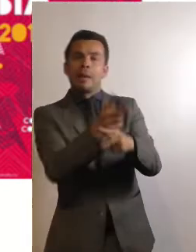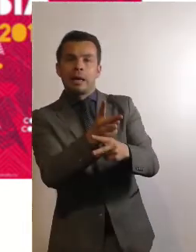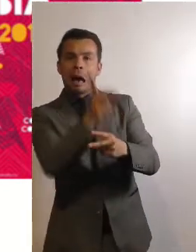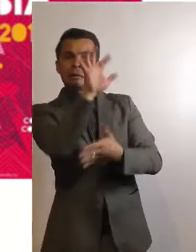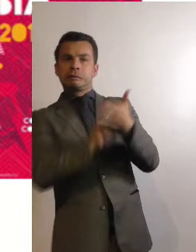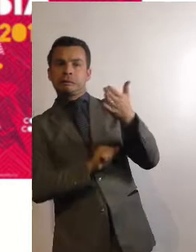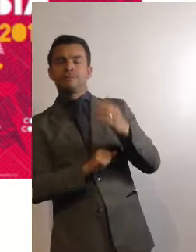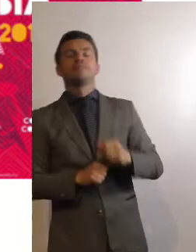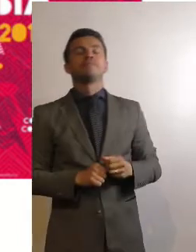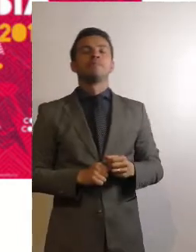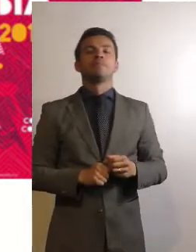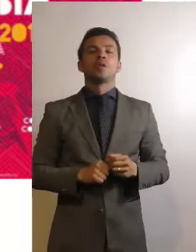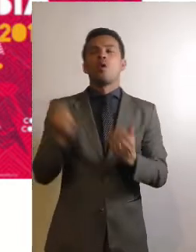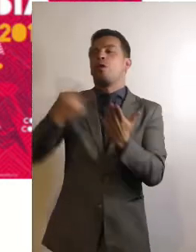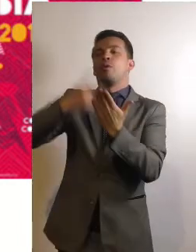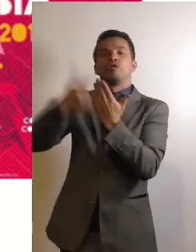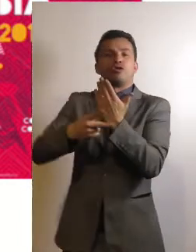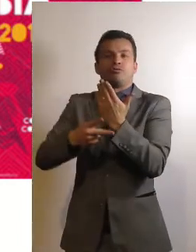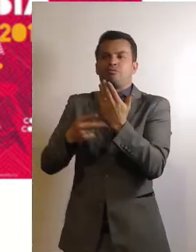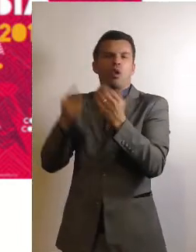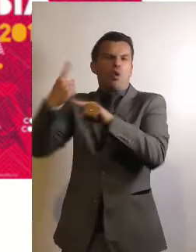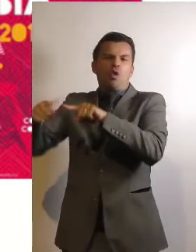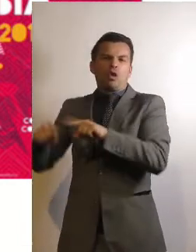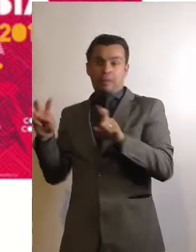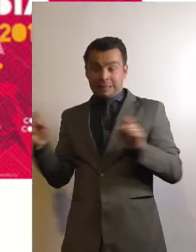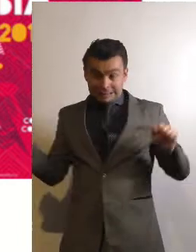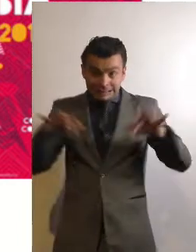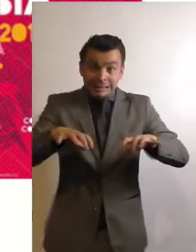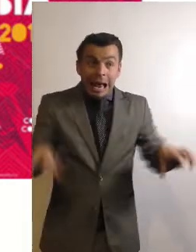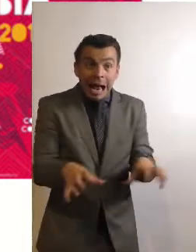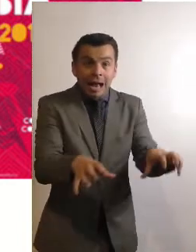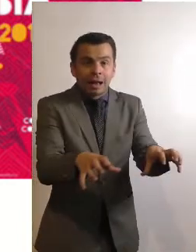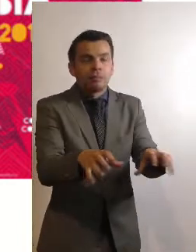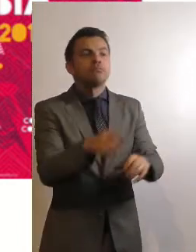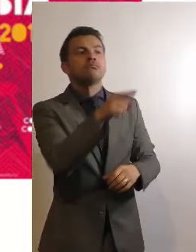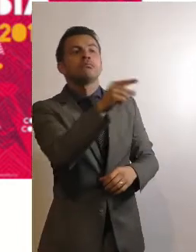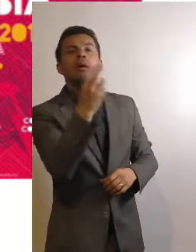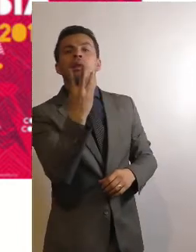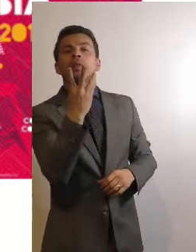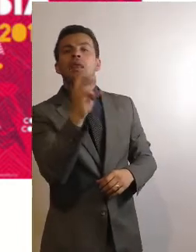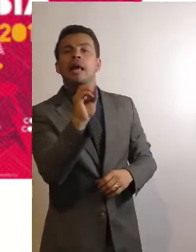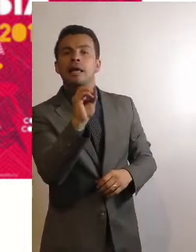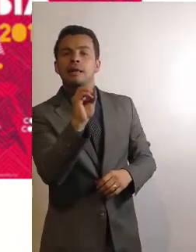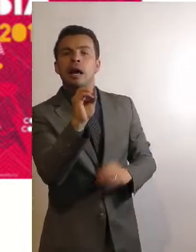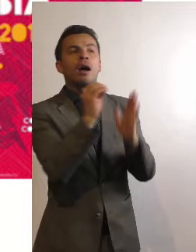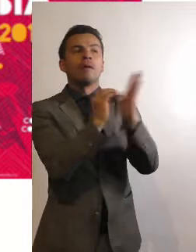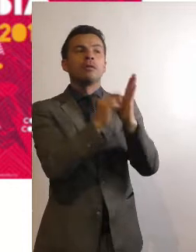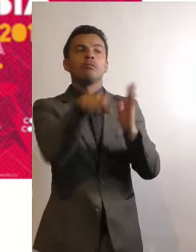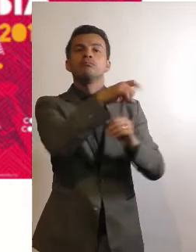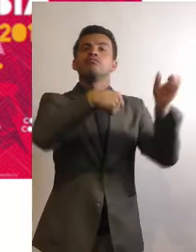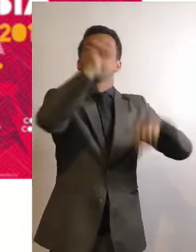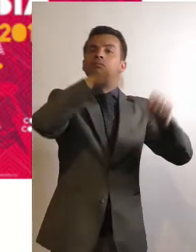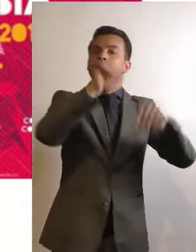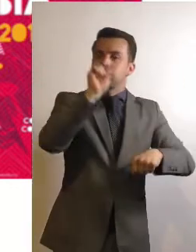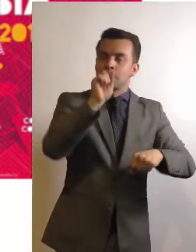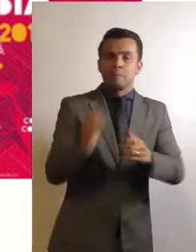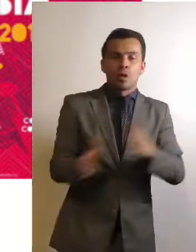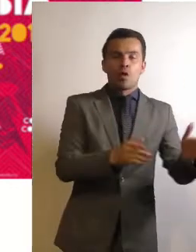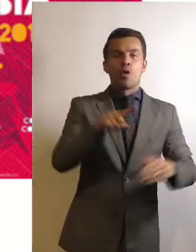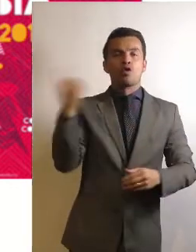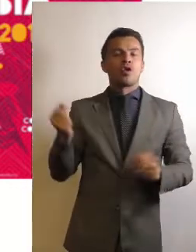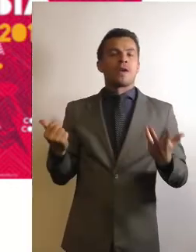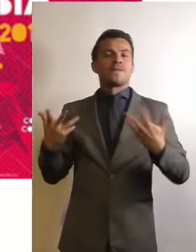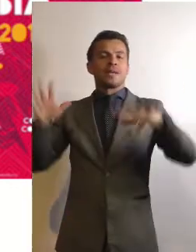experiencias significativas, y con la Facultad de Creación y Comunicación, el Festival de Músicas Colombianas,